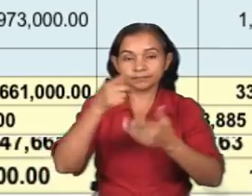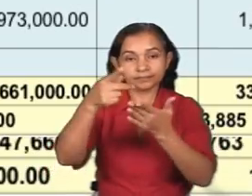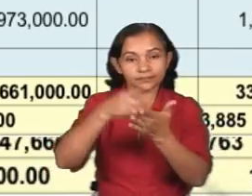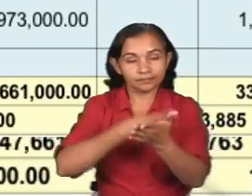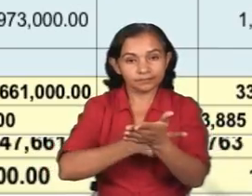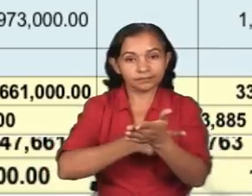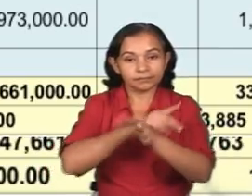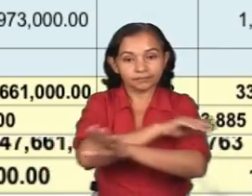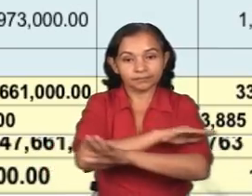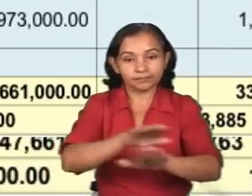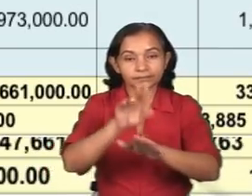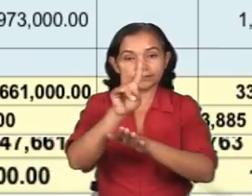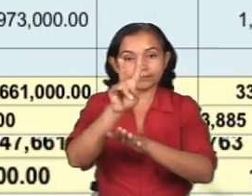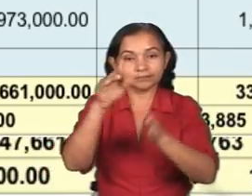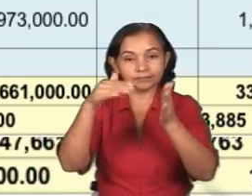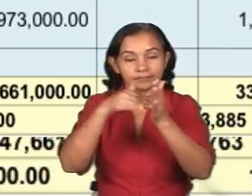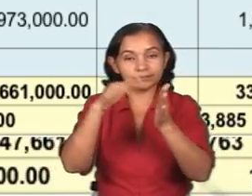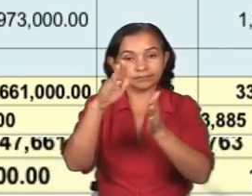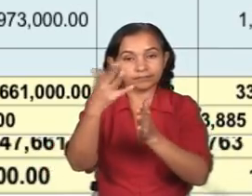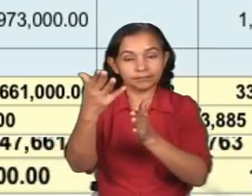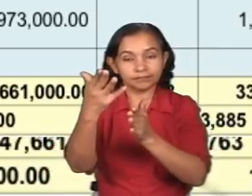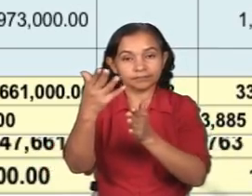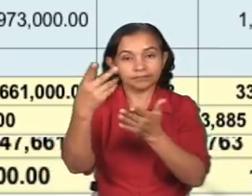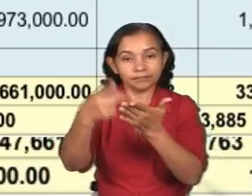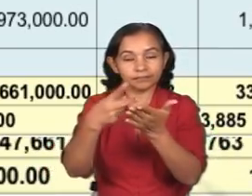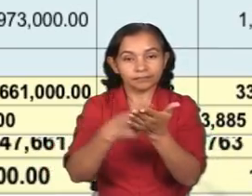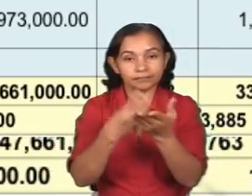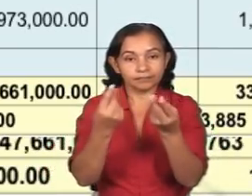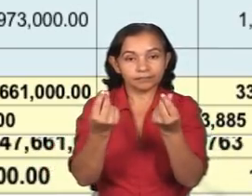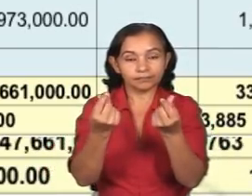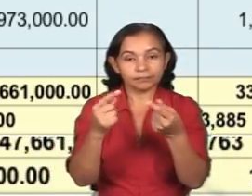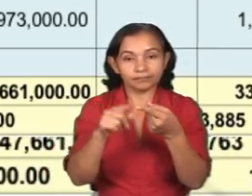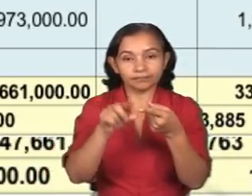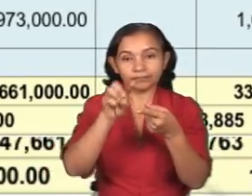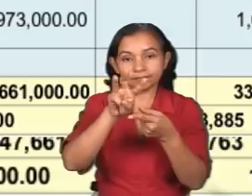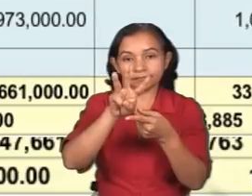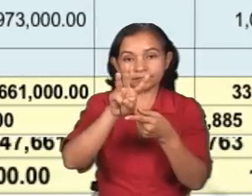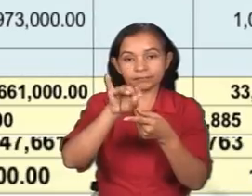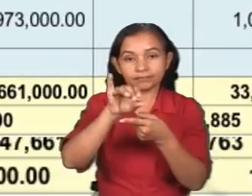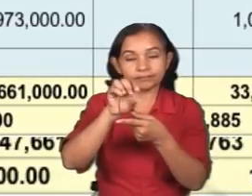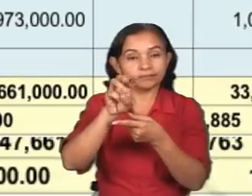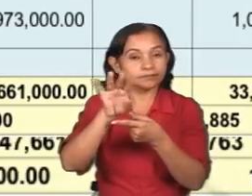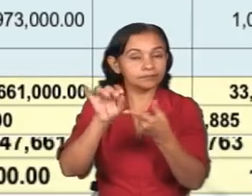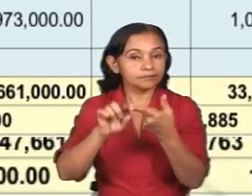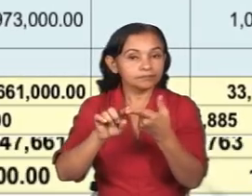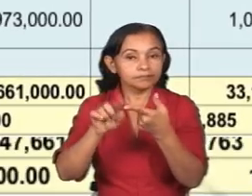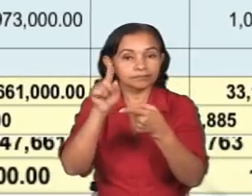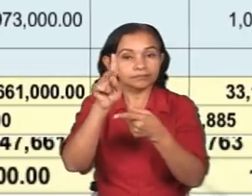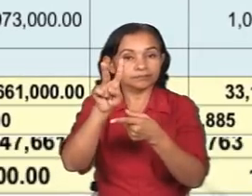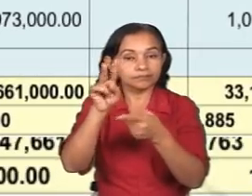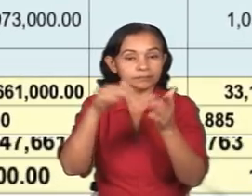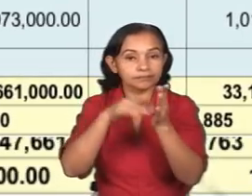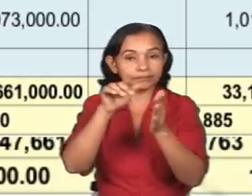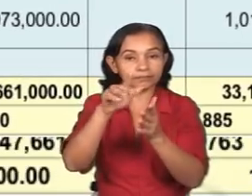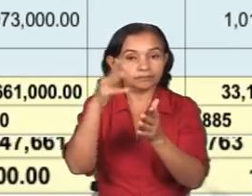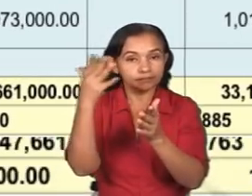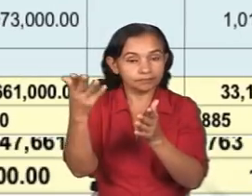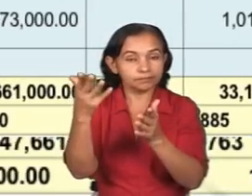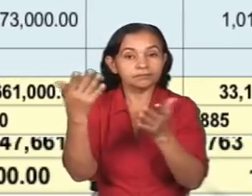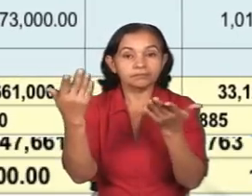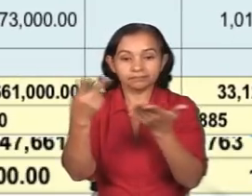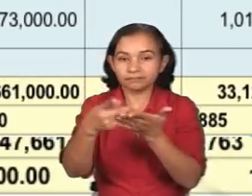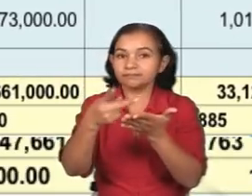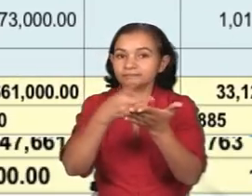que concluyen en el 2019, con el presupuesto del 2019. Estamos hablando. ¿Bilwi concluye en el 2019? Concluye el 2019. Megaproyecto también. Un